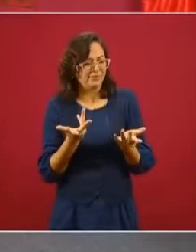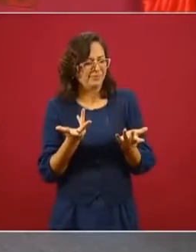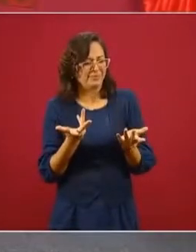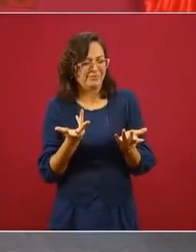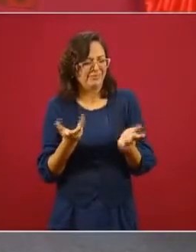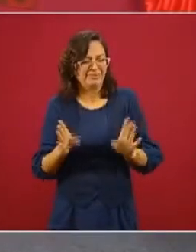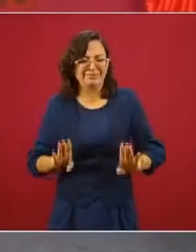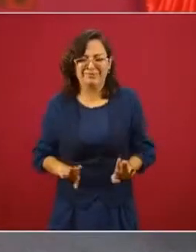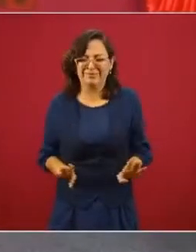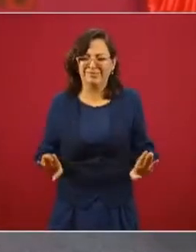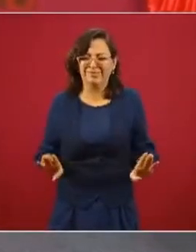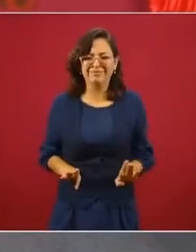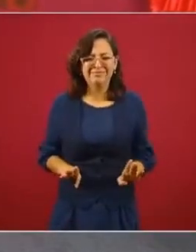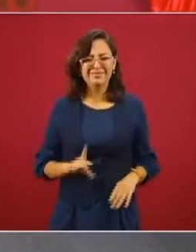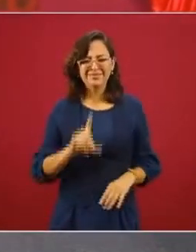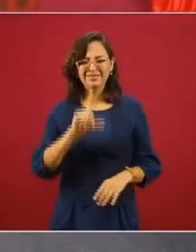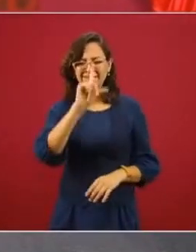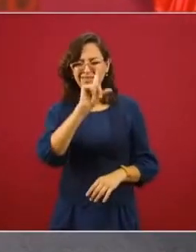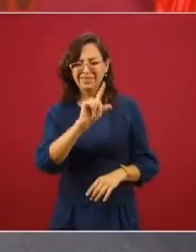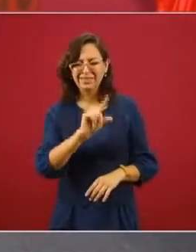decadente.